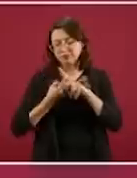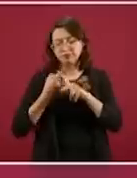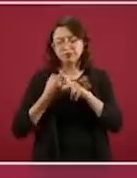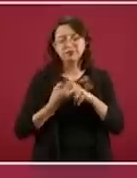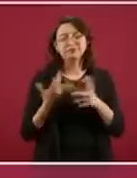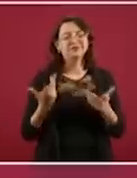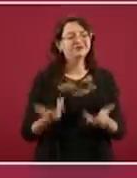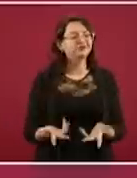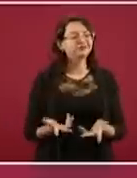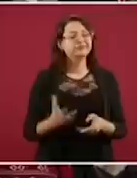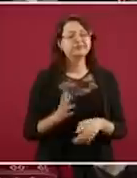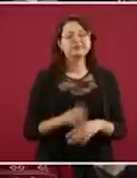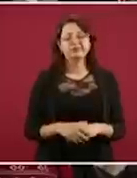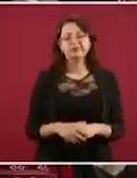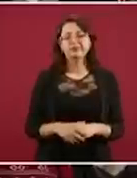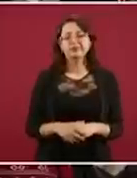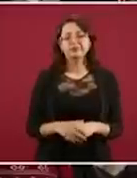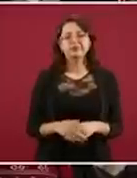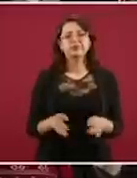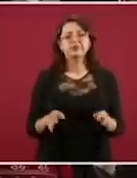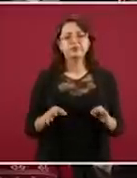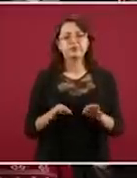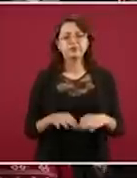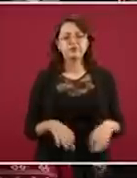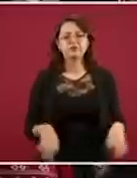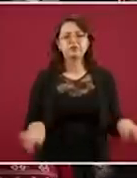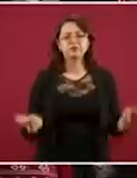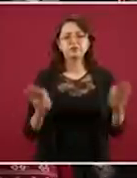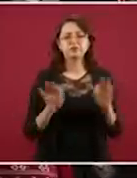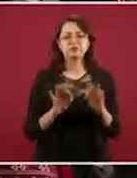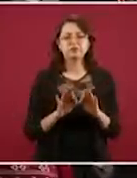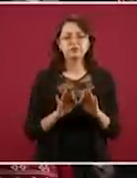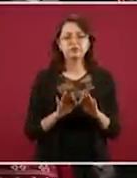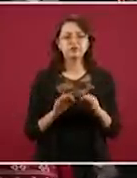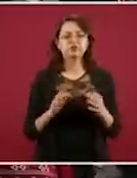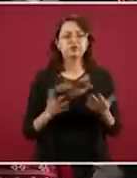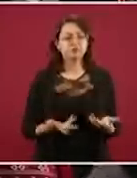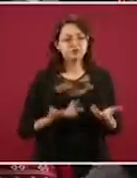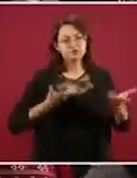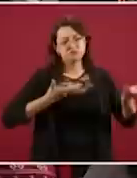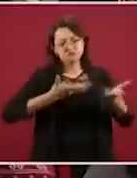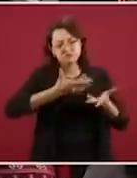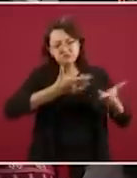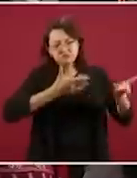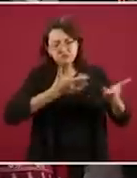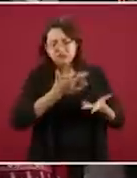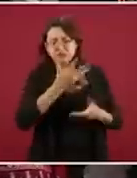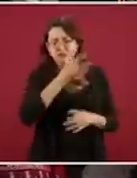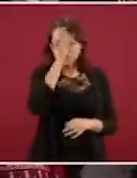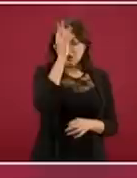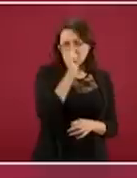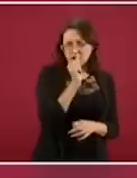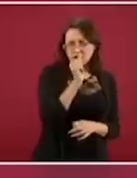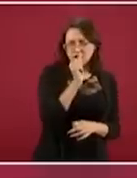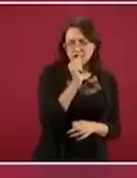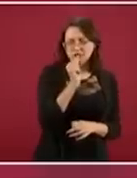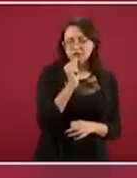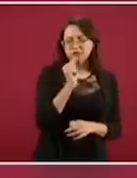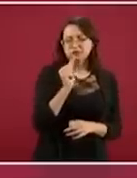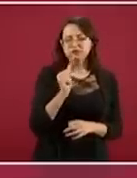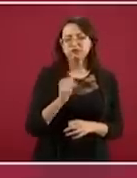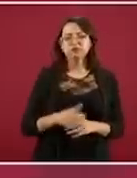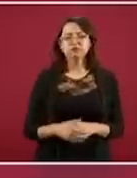Entonces, necesitamos ponernos de acuerdo Y